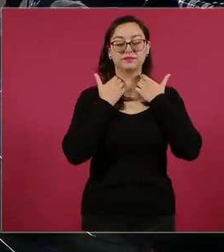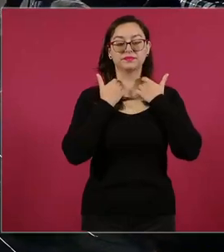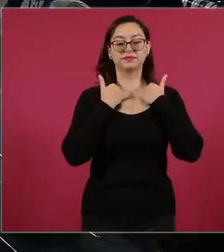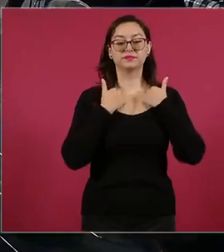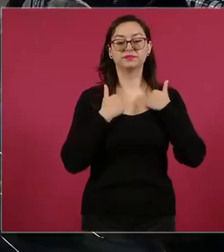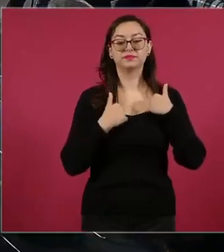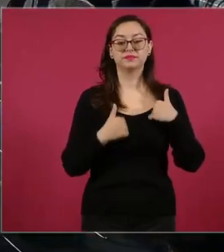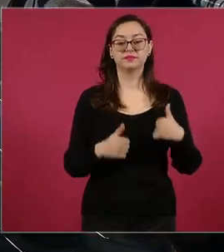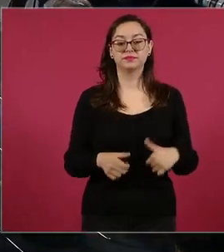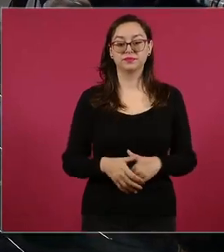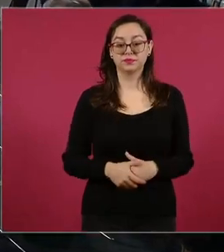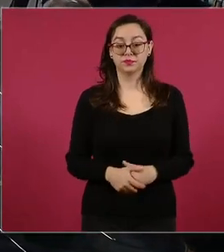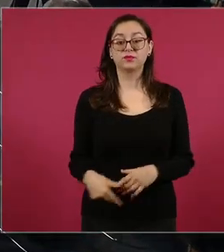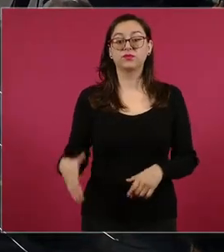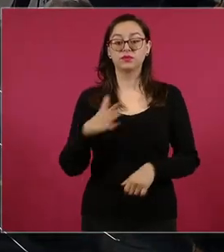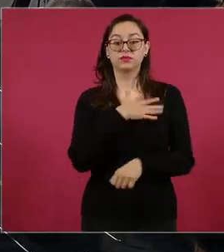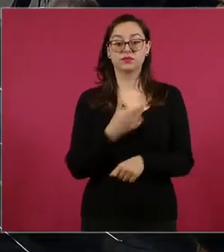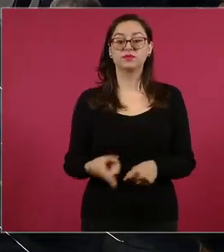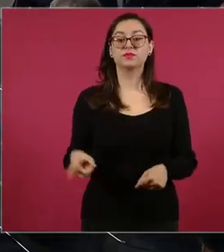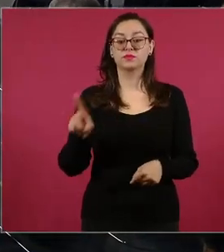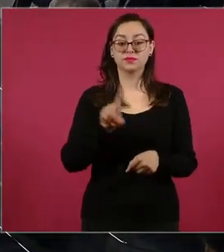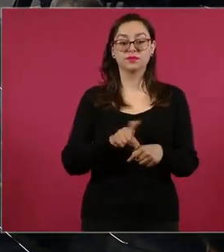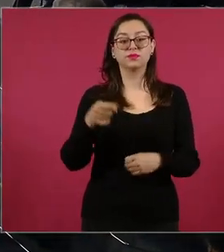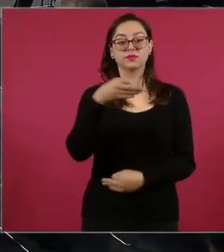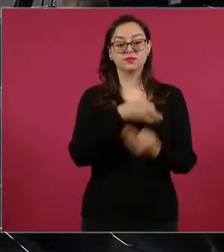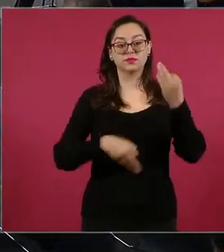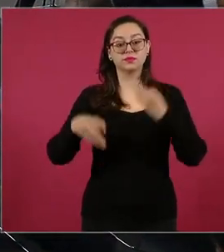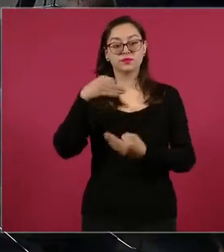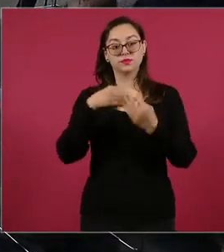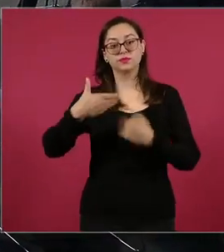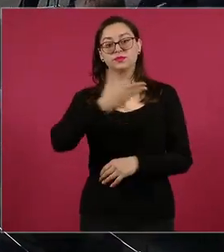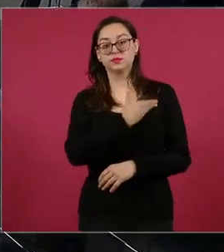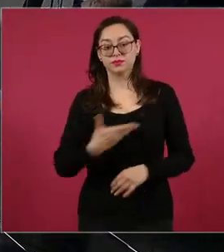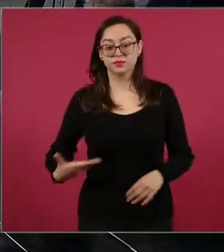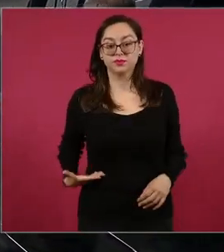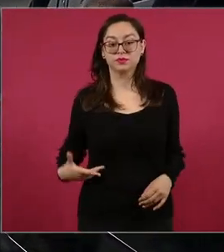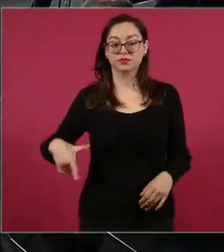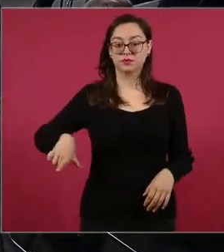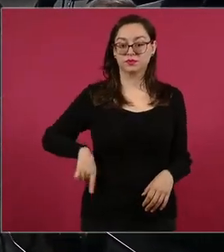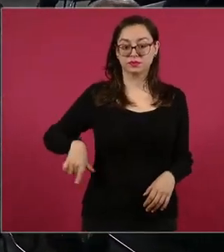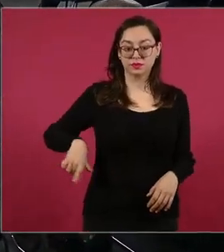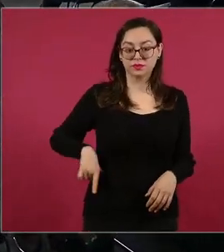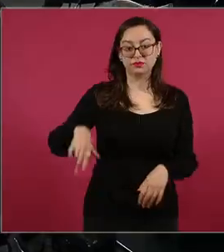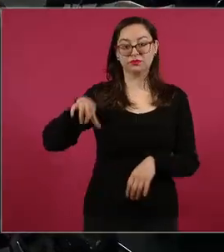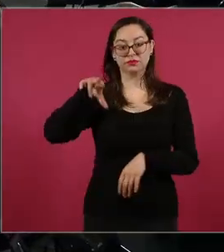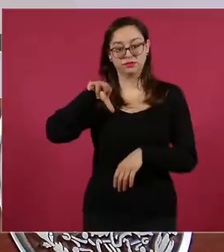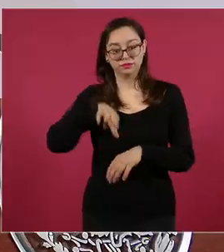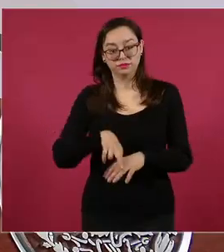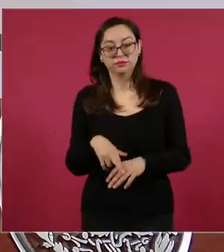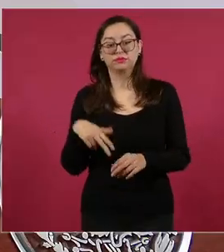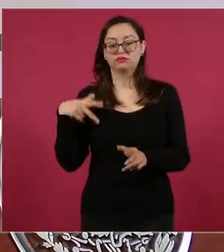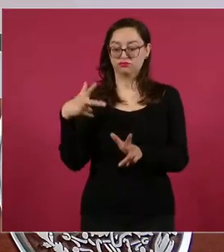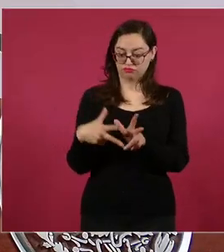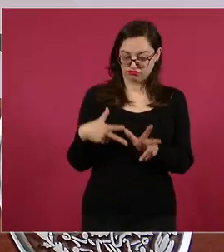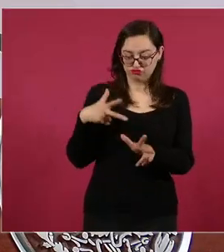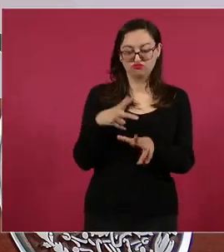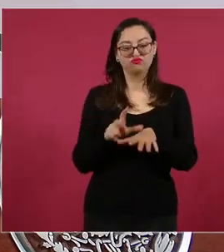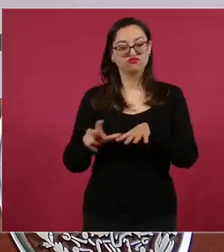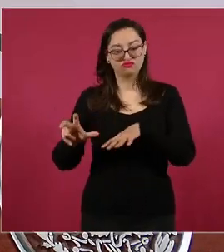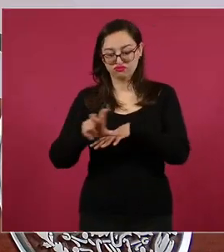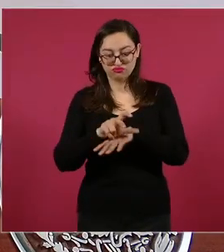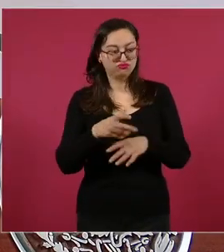Muy buenos días a todos, señor presidente, señores gobernadores, compañeros del Tren Maya, todas y todos ustedes, muy buenos